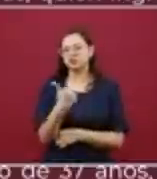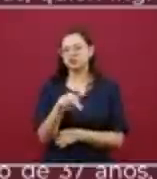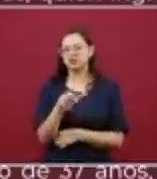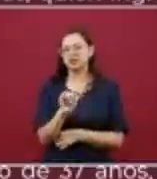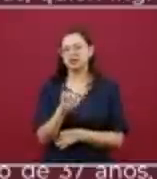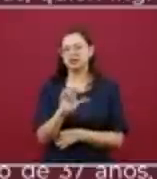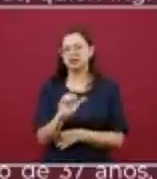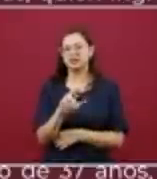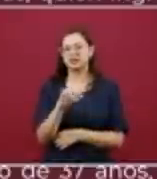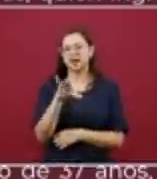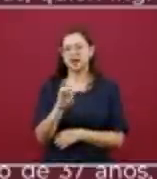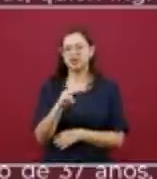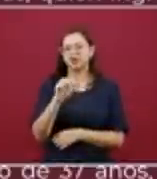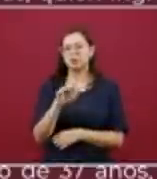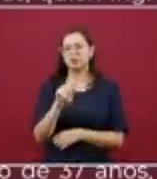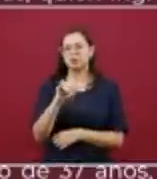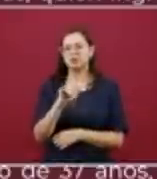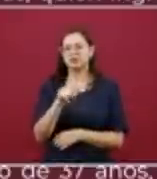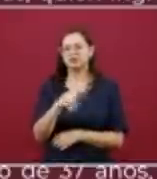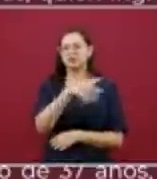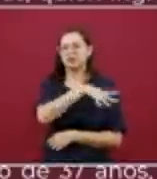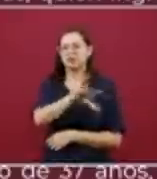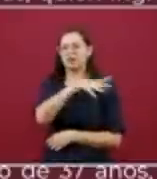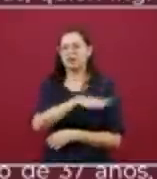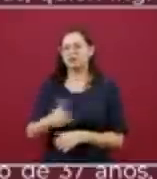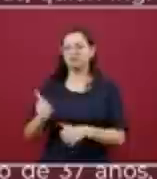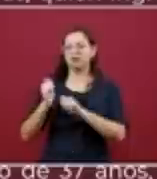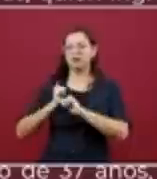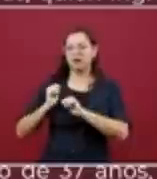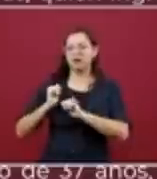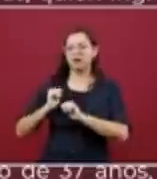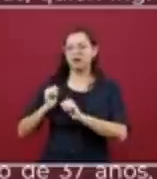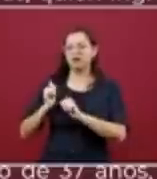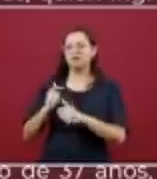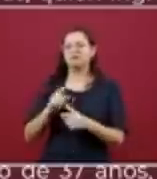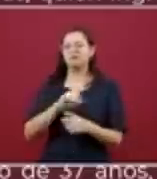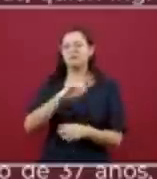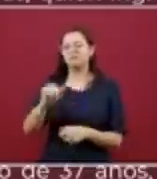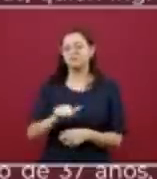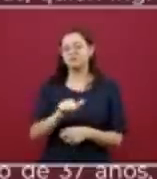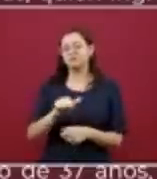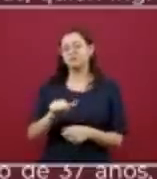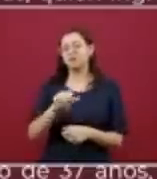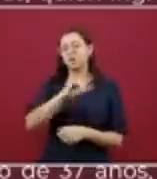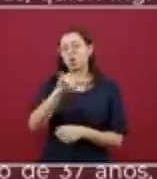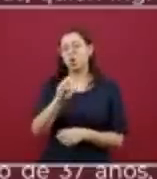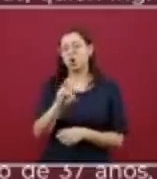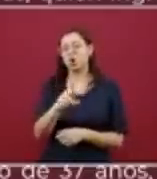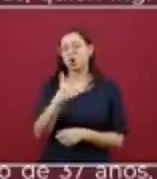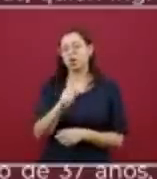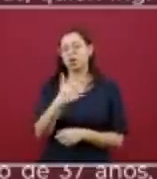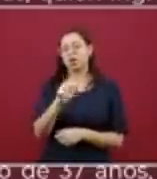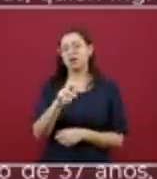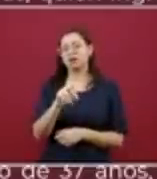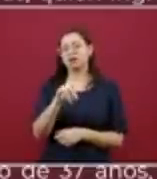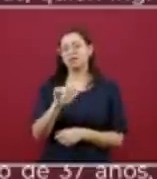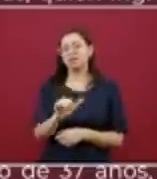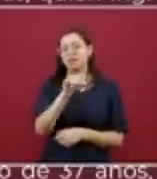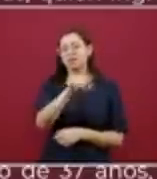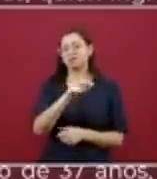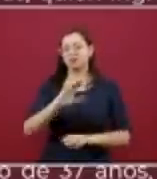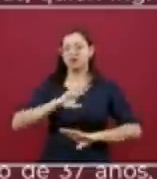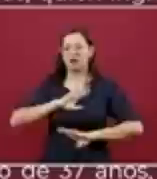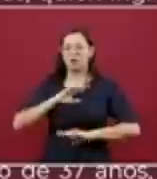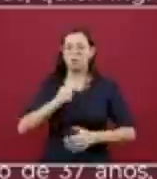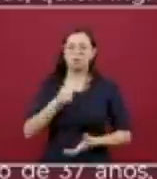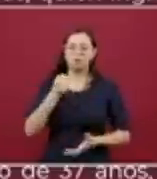es comandante del ejército mexicano. Jorge Hernández Castillo, alias El Caguamas, que ha sido uno de los